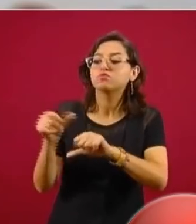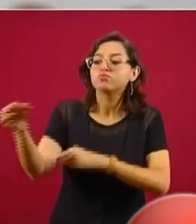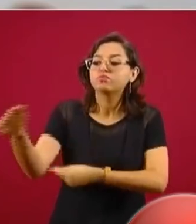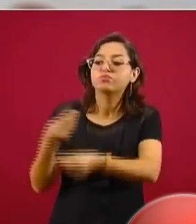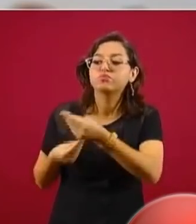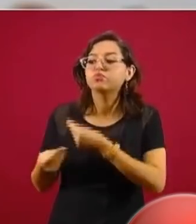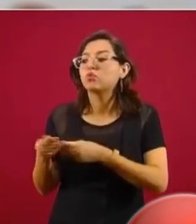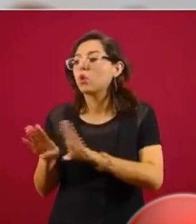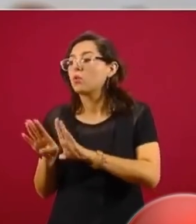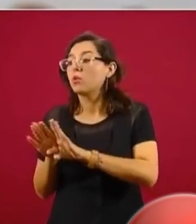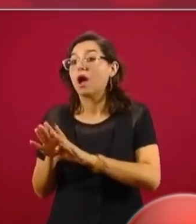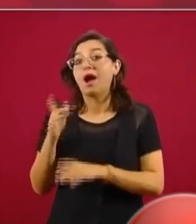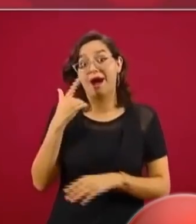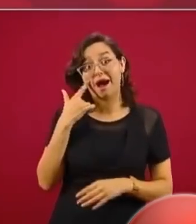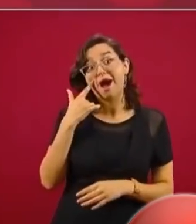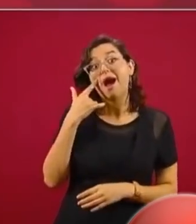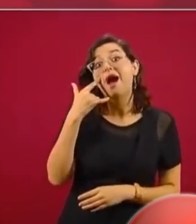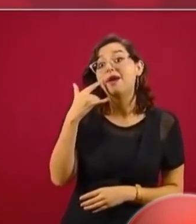Pero bueno,